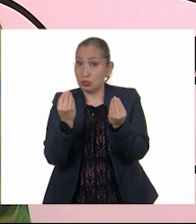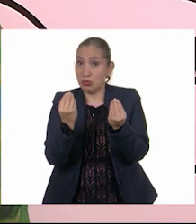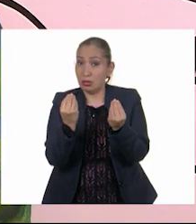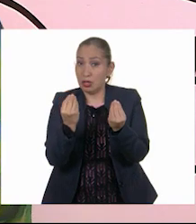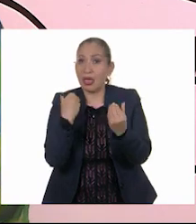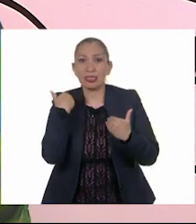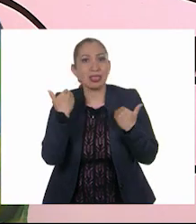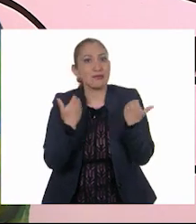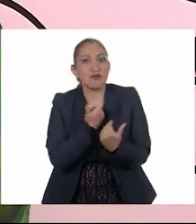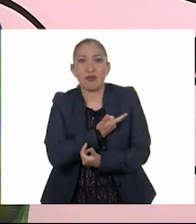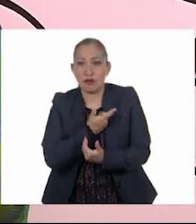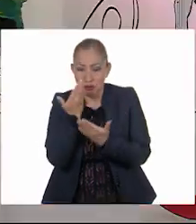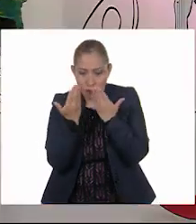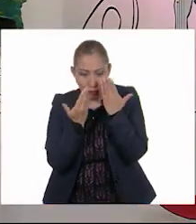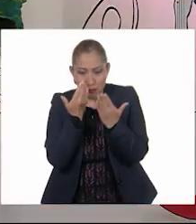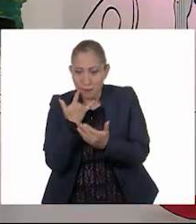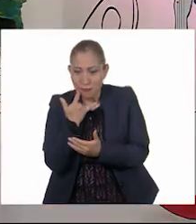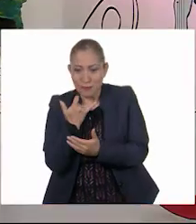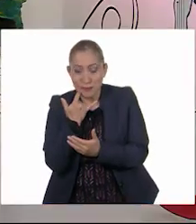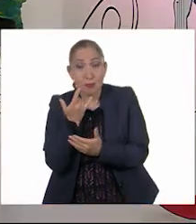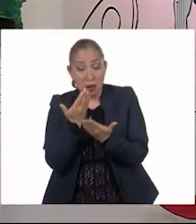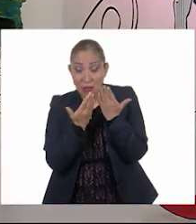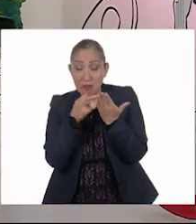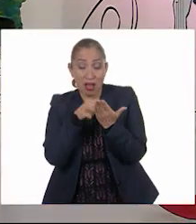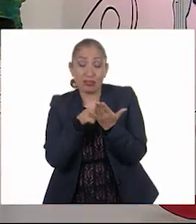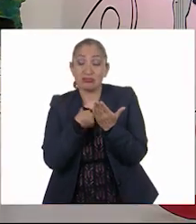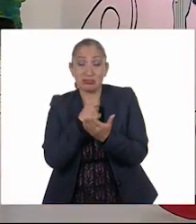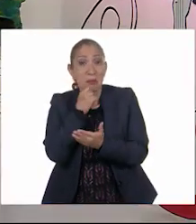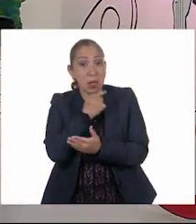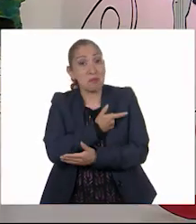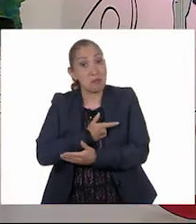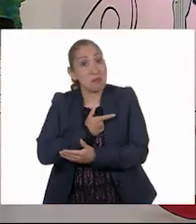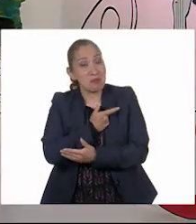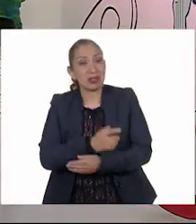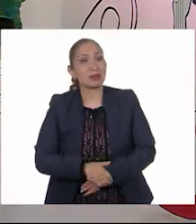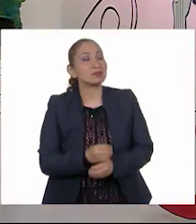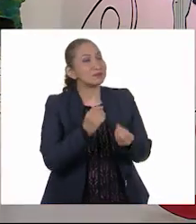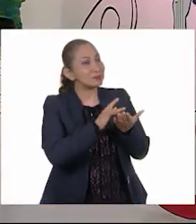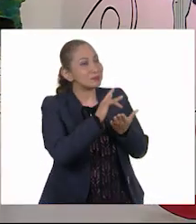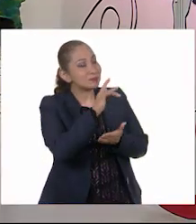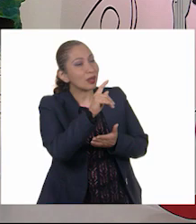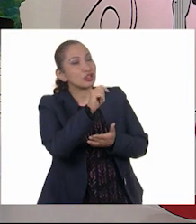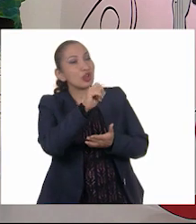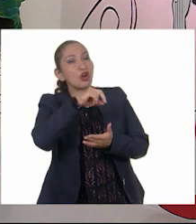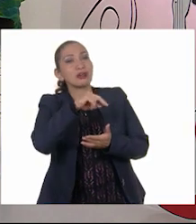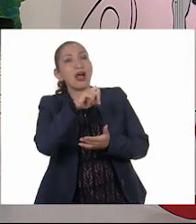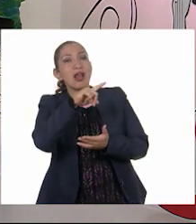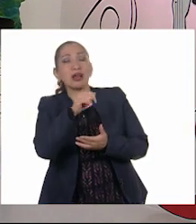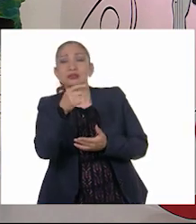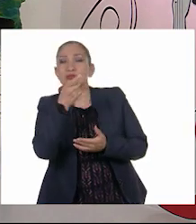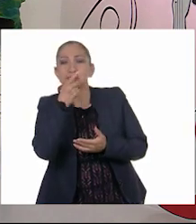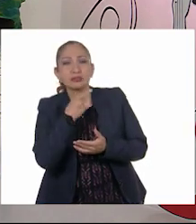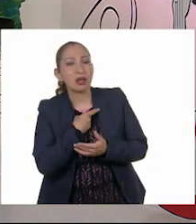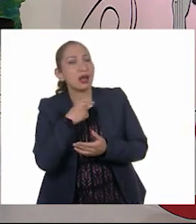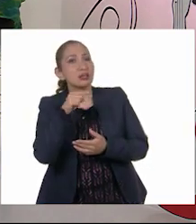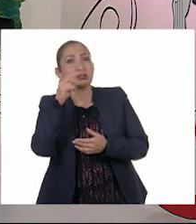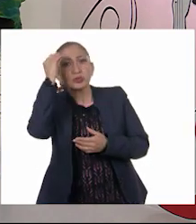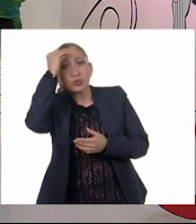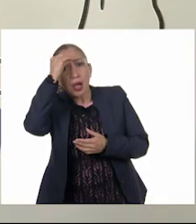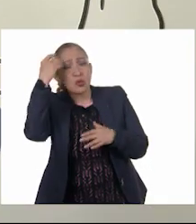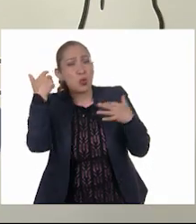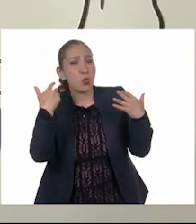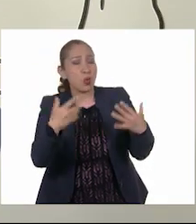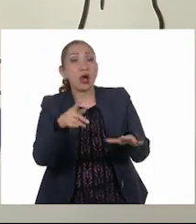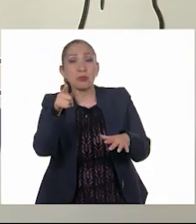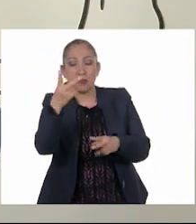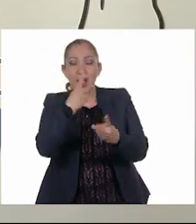y disfruten la preparación, porque la preparación es para disfrutar, ¿no? Muchas gracias, Tonana, por todos tus comentarios, por toda tu sabiduría,